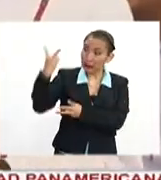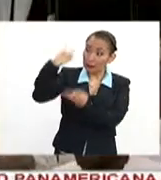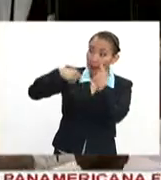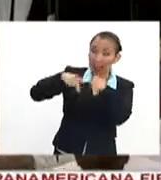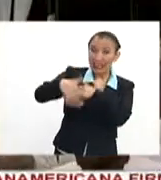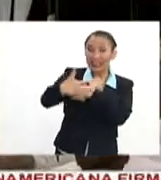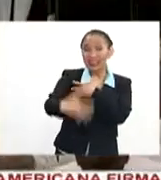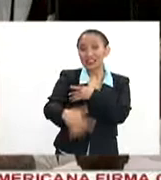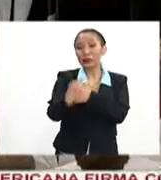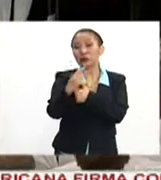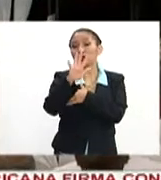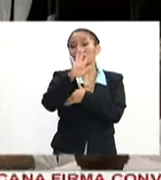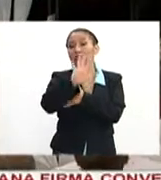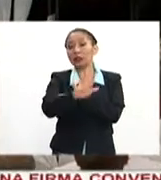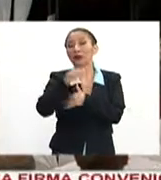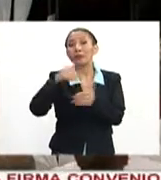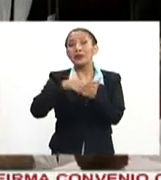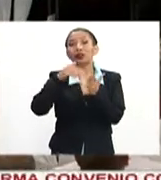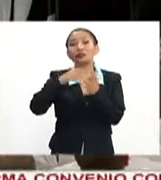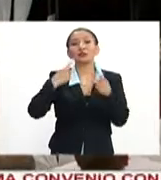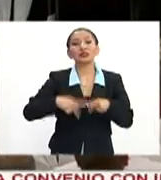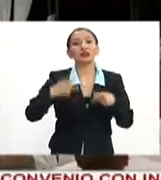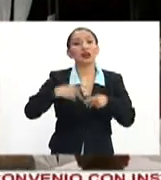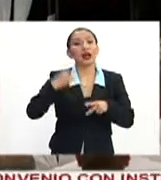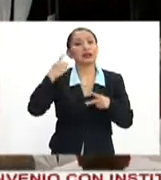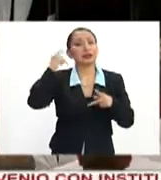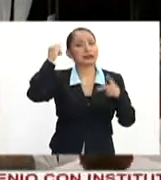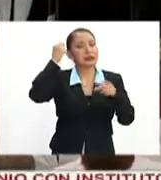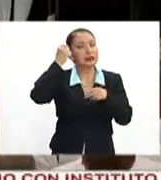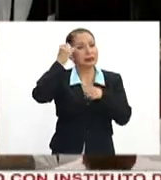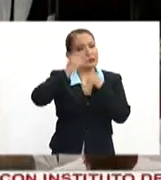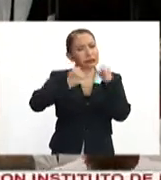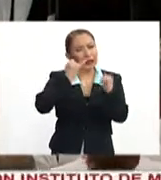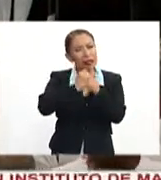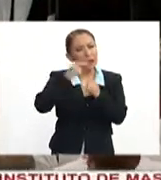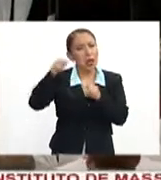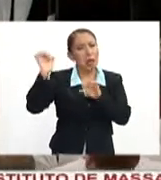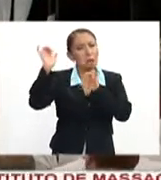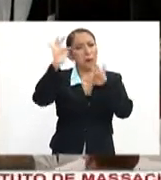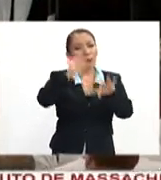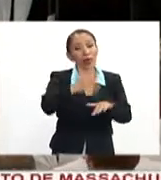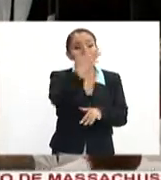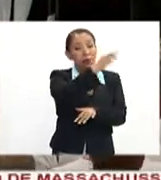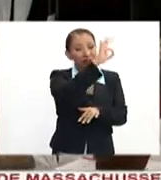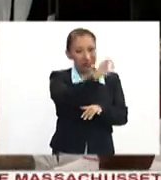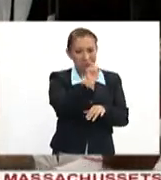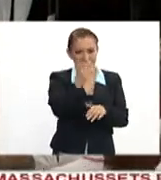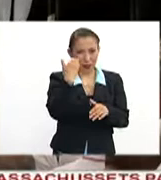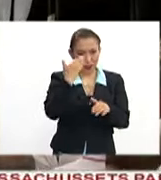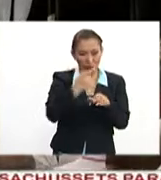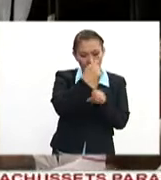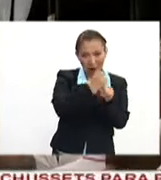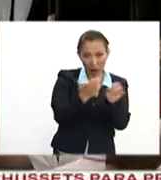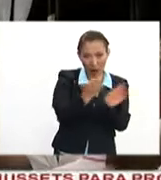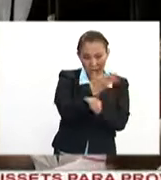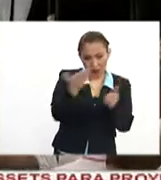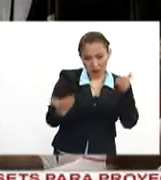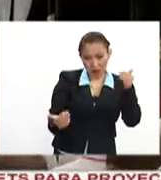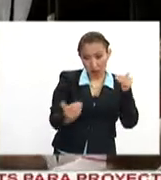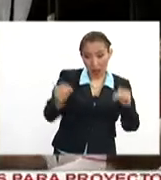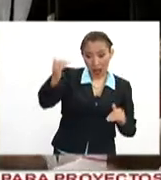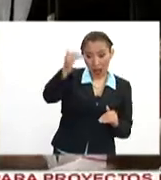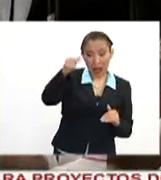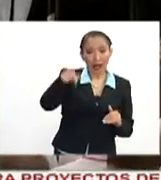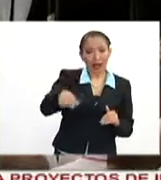a 15.5 millones de turistas internacionales, casi 10% más que en el mismo periodo del año anterior. Y